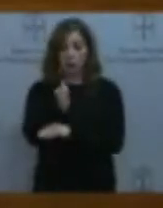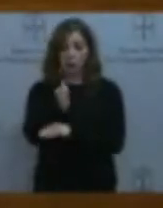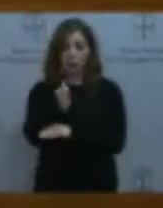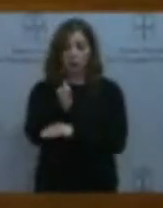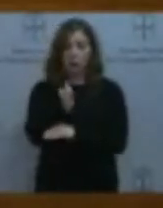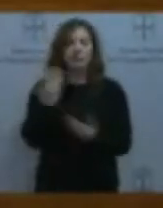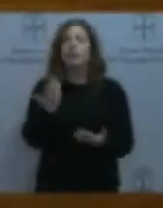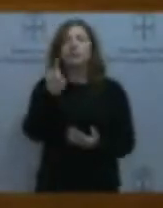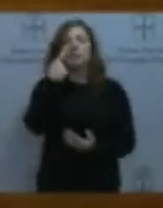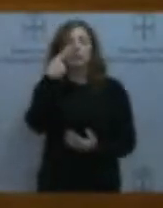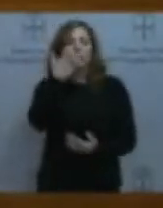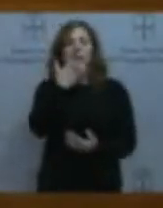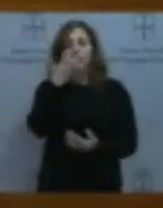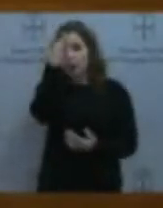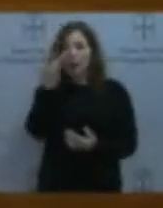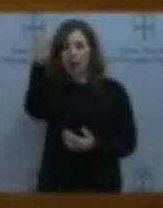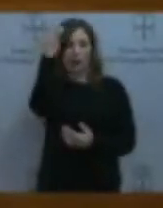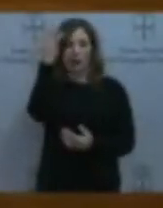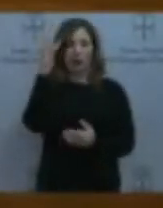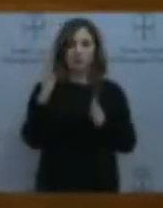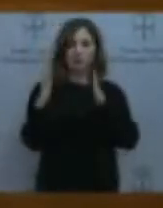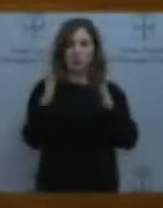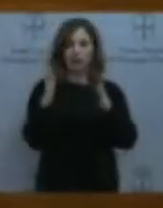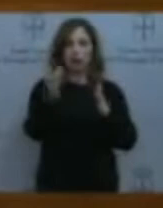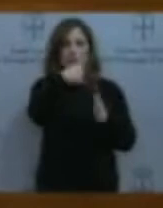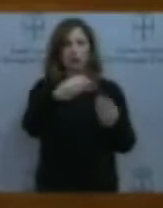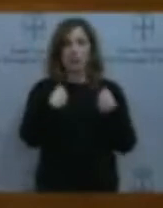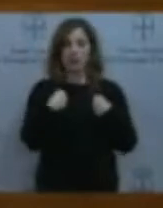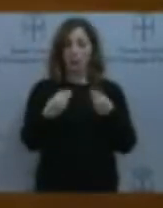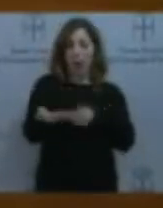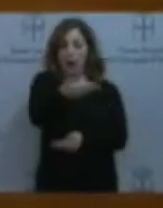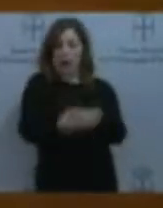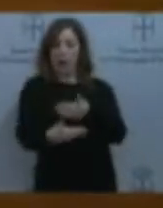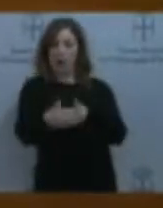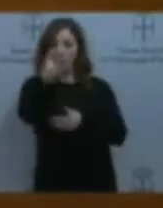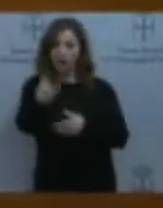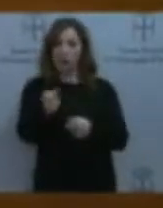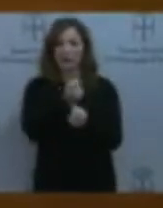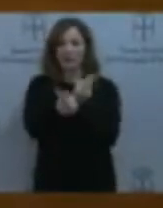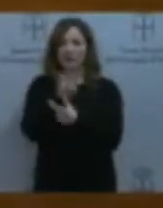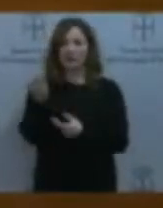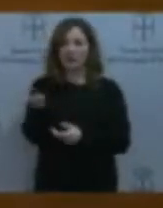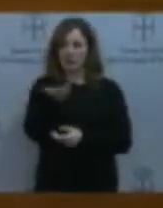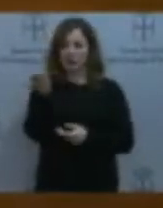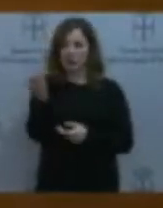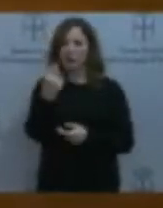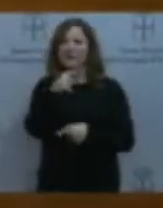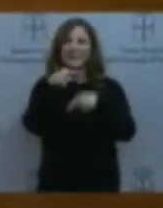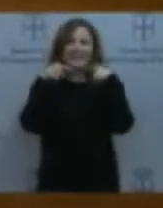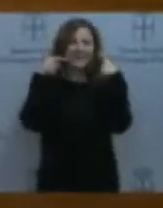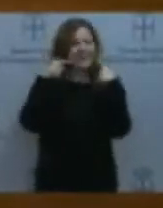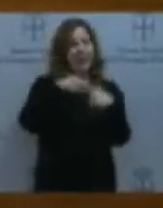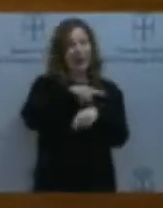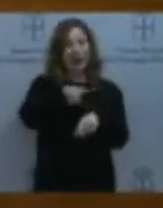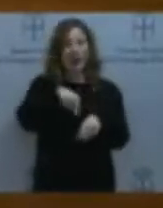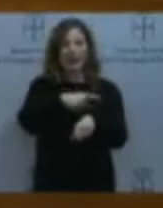experimento. Imagínense que por un momento ustedes cambian sus vidas por la de sus camareros y camareras. y que tienen que sonreír no unas horas